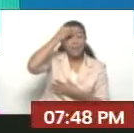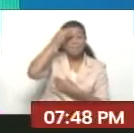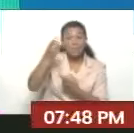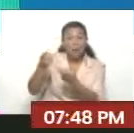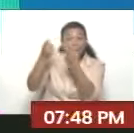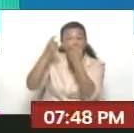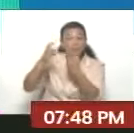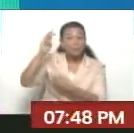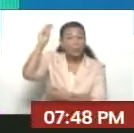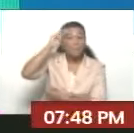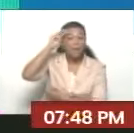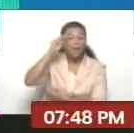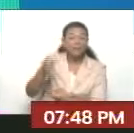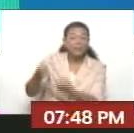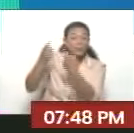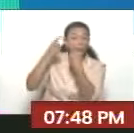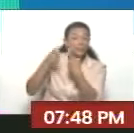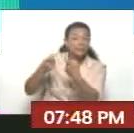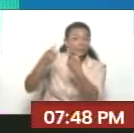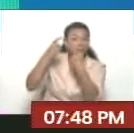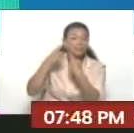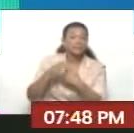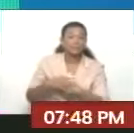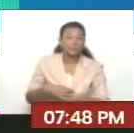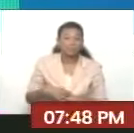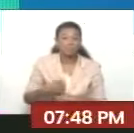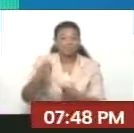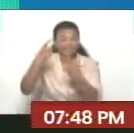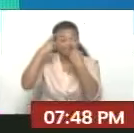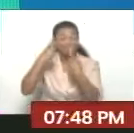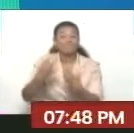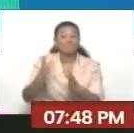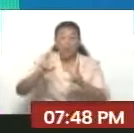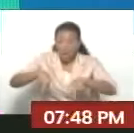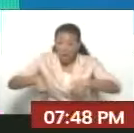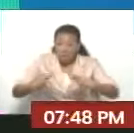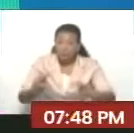el maestro de maestro, el maestro que refundó